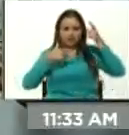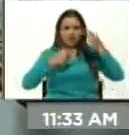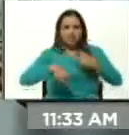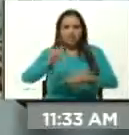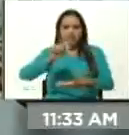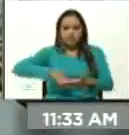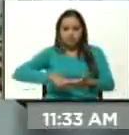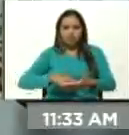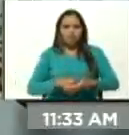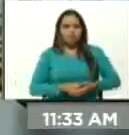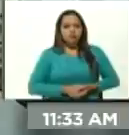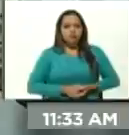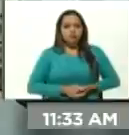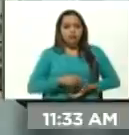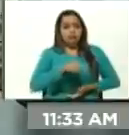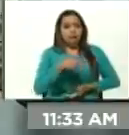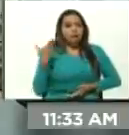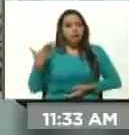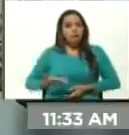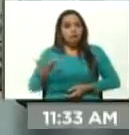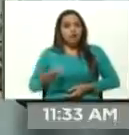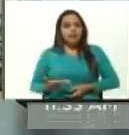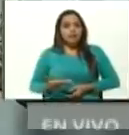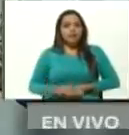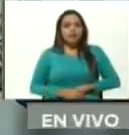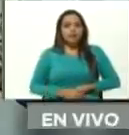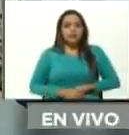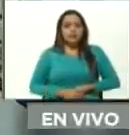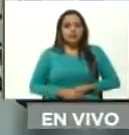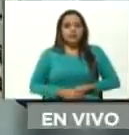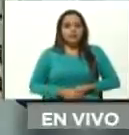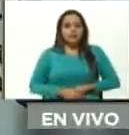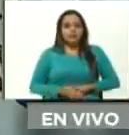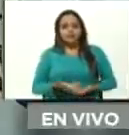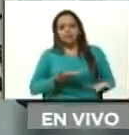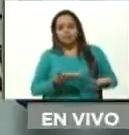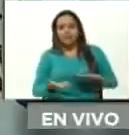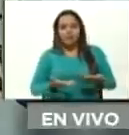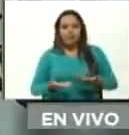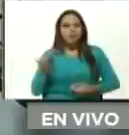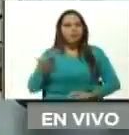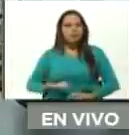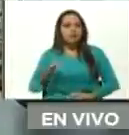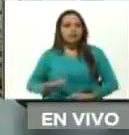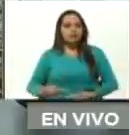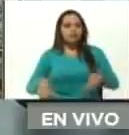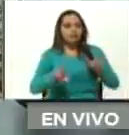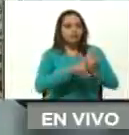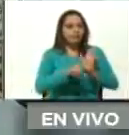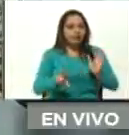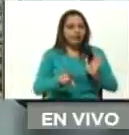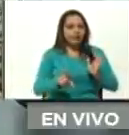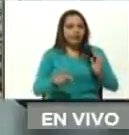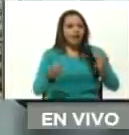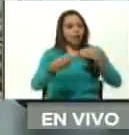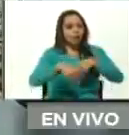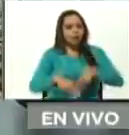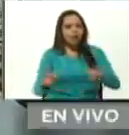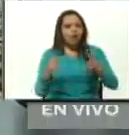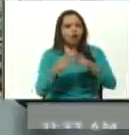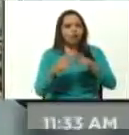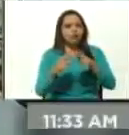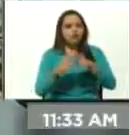firmó este importante, vamos a decir así, estatuto, conocido como el Estatuto de Roma.